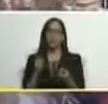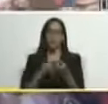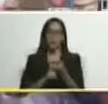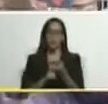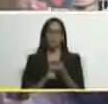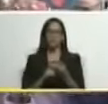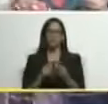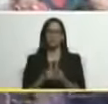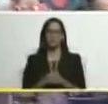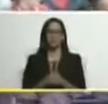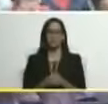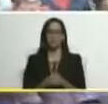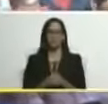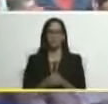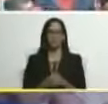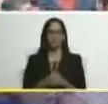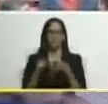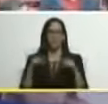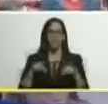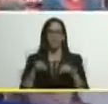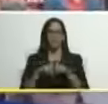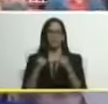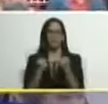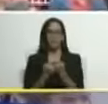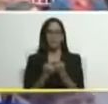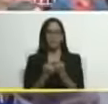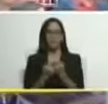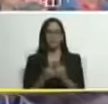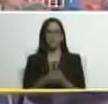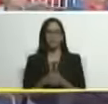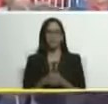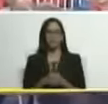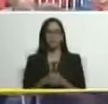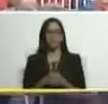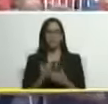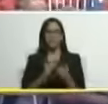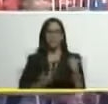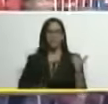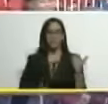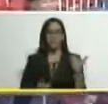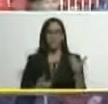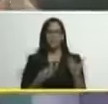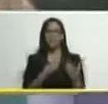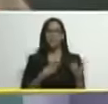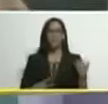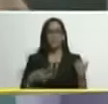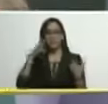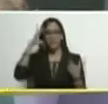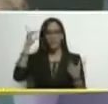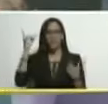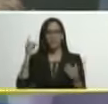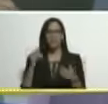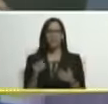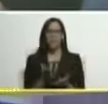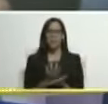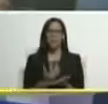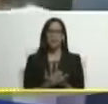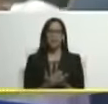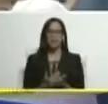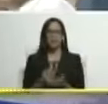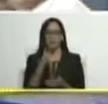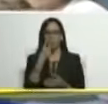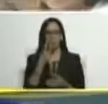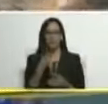Silvia Flores, aquí en este salón Simón Bolívar, vicepresidenta ejecutiva de la República, Delcy Rodríguez Gómez. Es parte entonces de lo que hemos